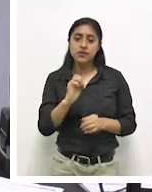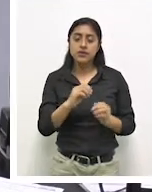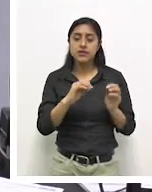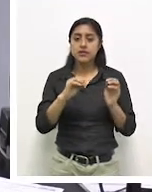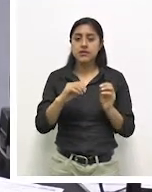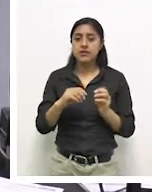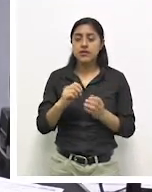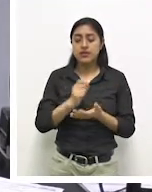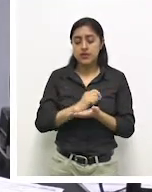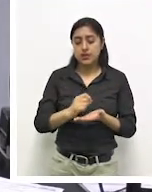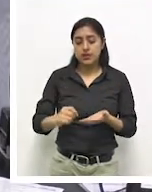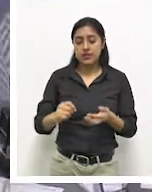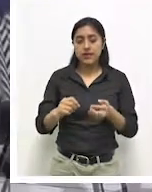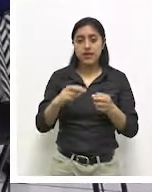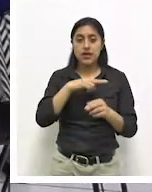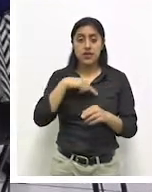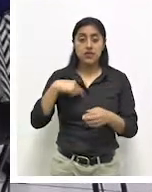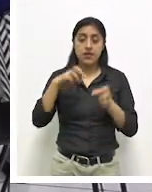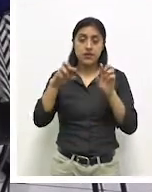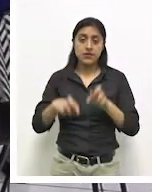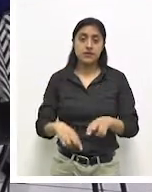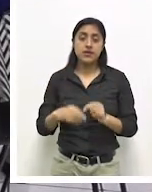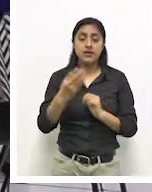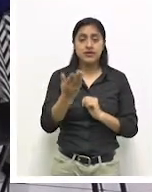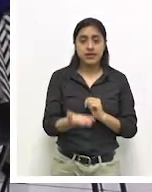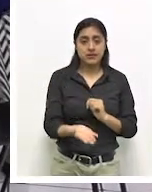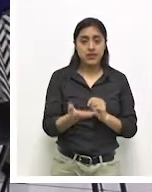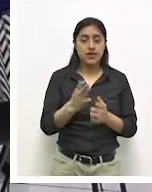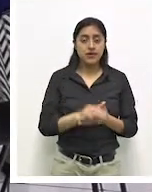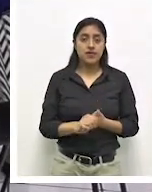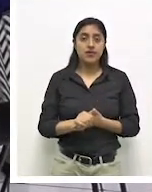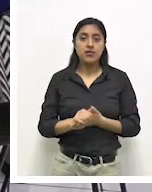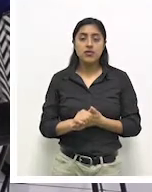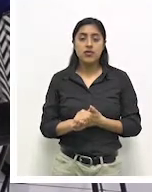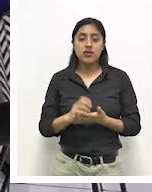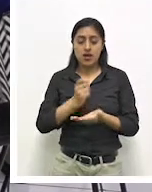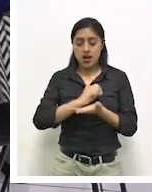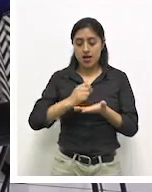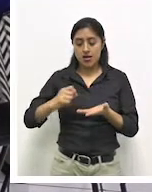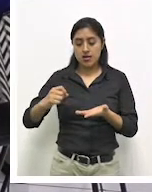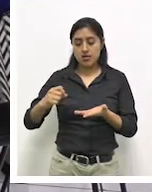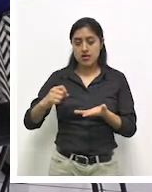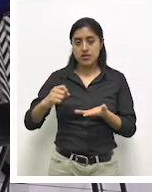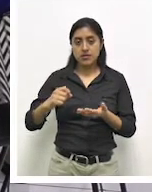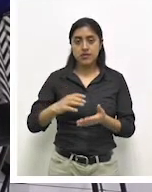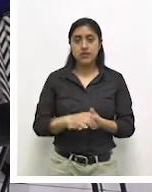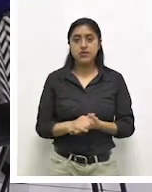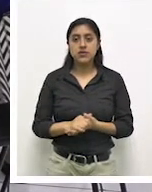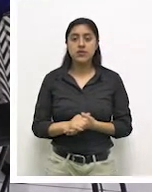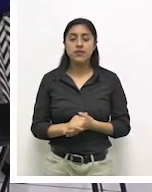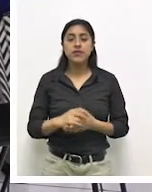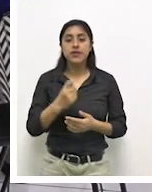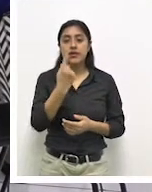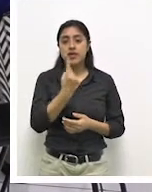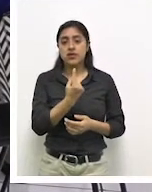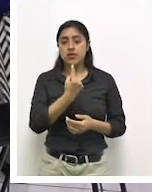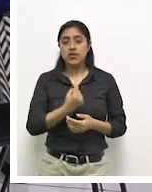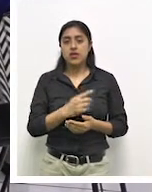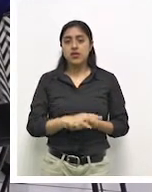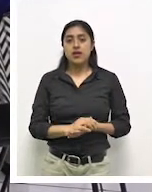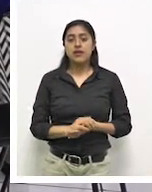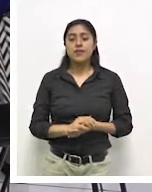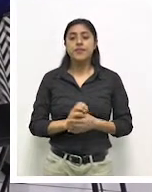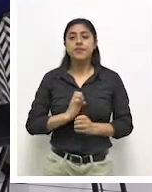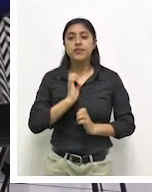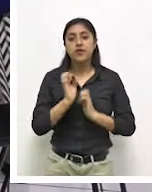registro civil no ha emitido ningún acta de matrimonio y el mayor requerimiento comúnmente es al momento de contraer